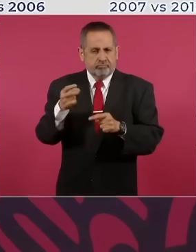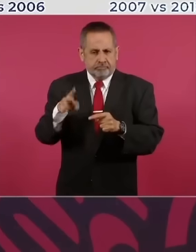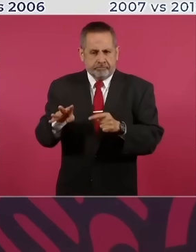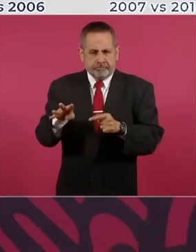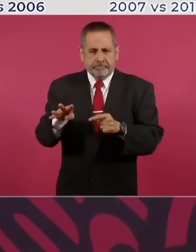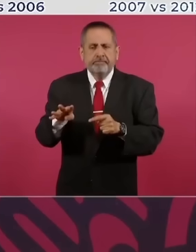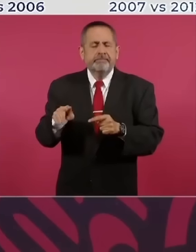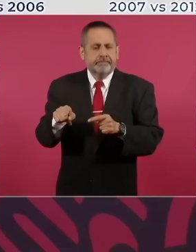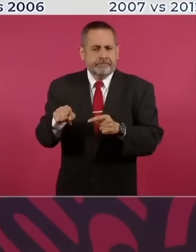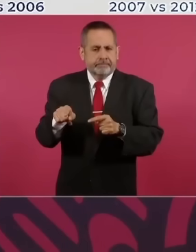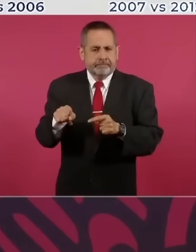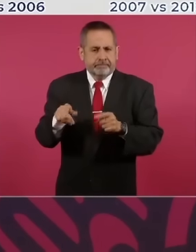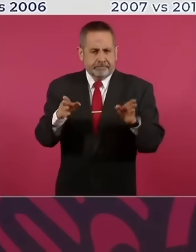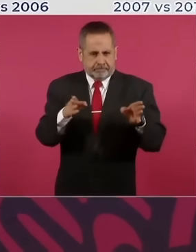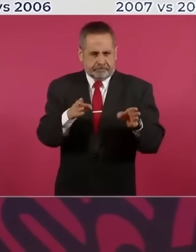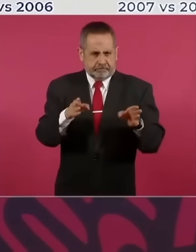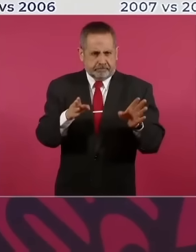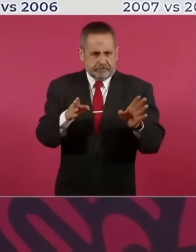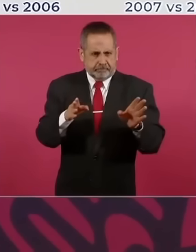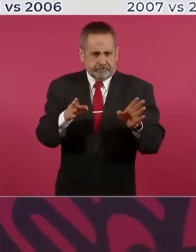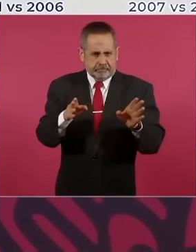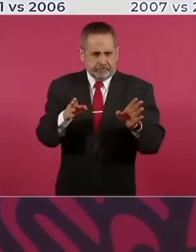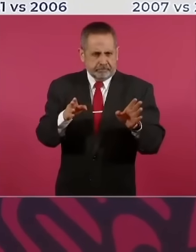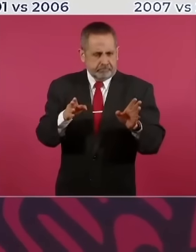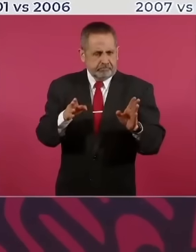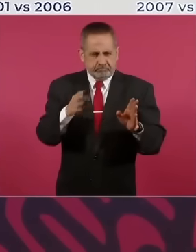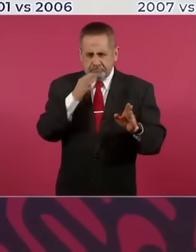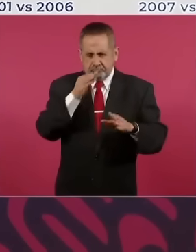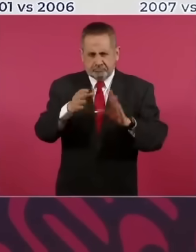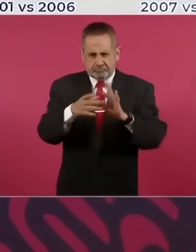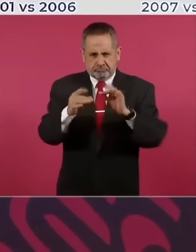15.839. Esto es para,